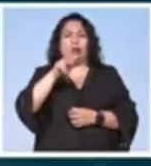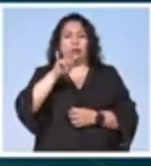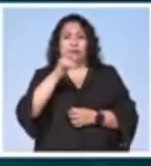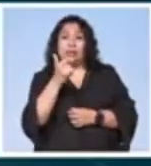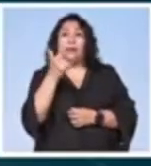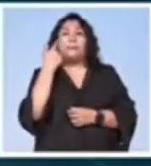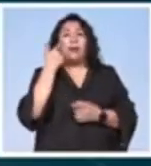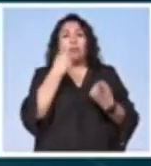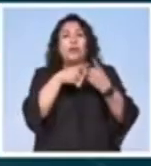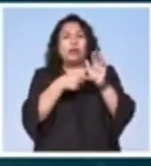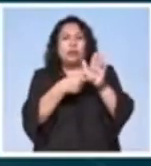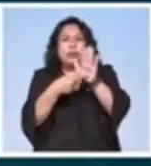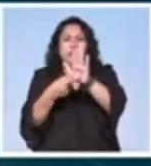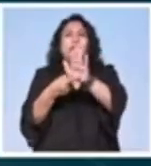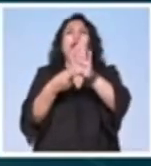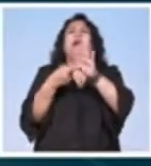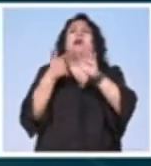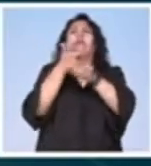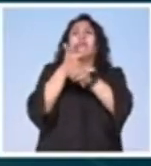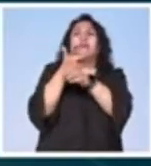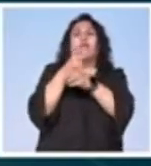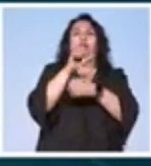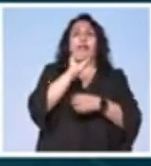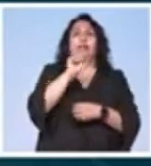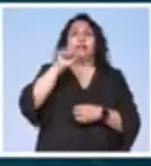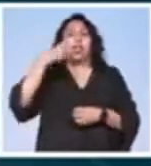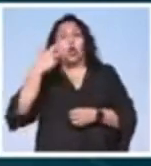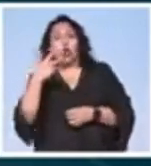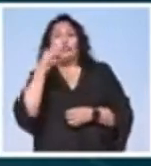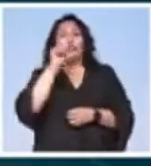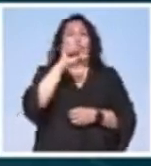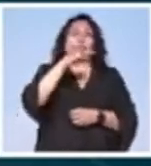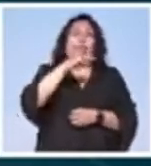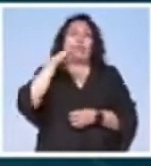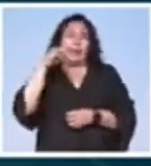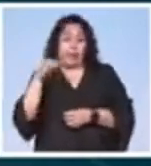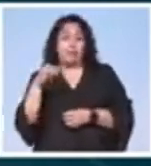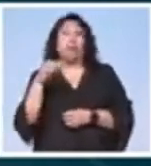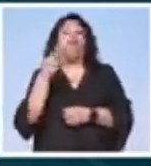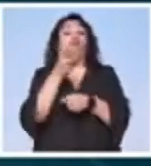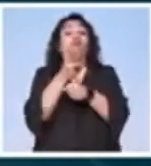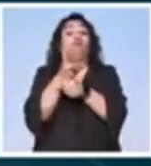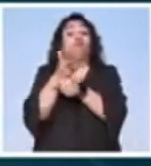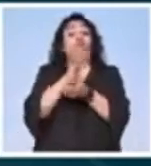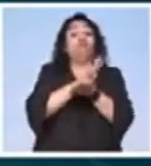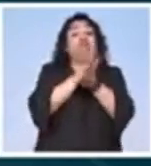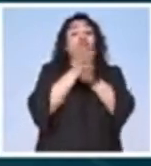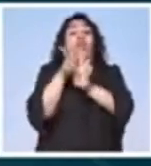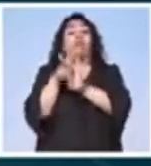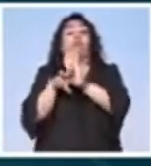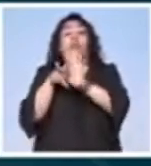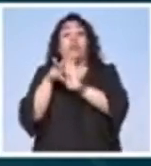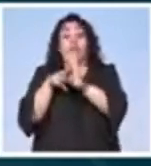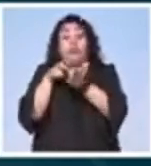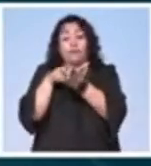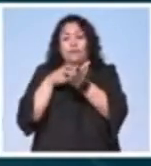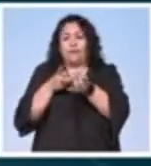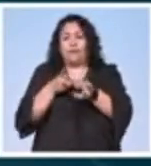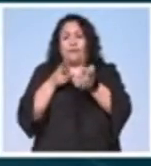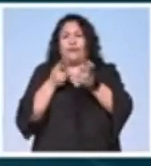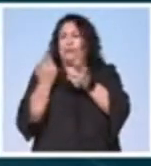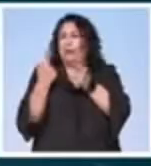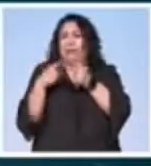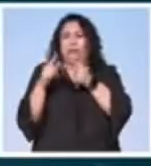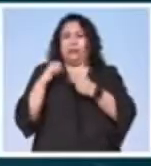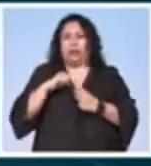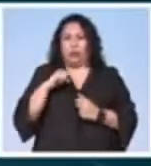producciones realizadas principalmente en formato Super 8 o 16 milímetros y las cuales fueron transferidas a video y editadas a principios de